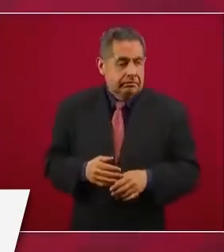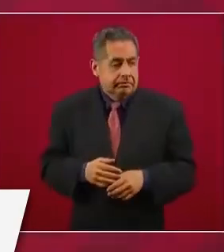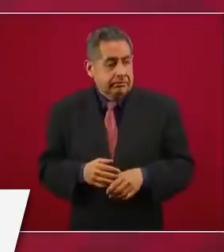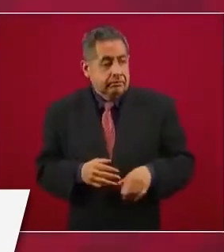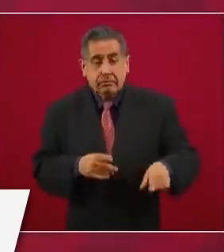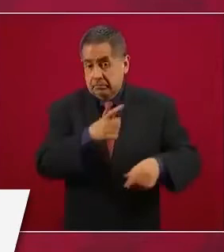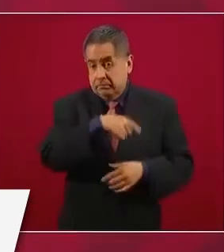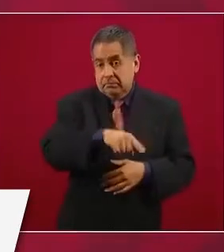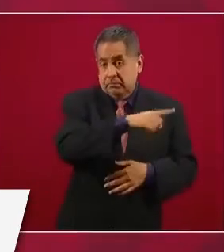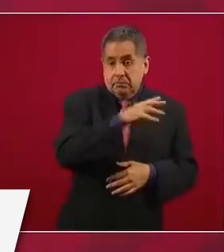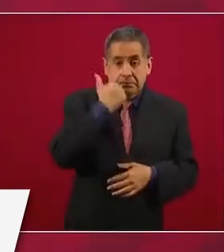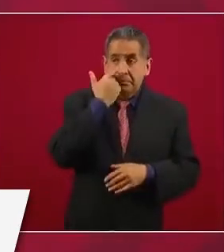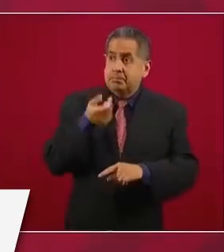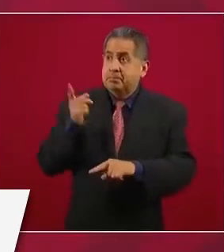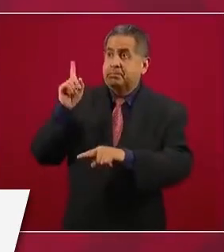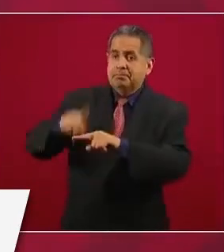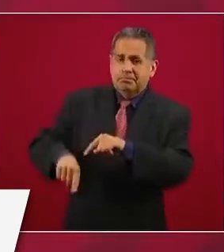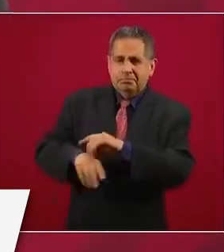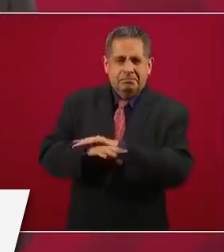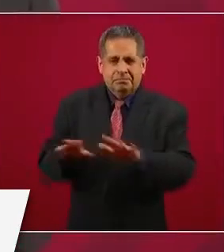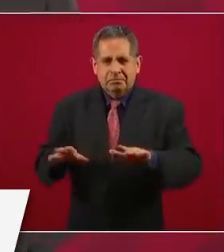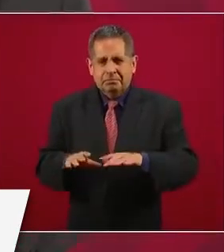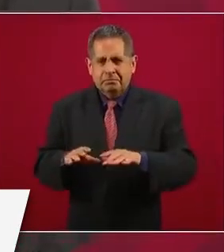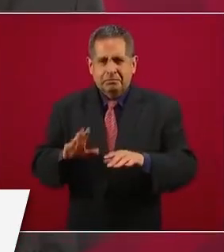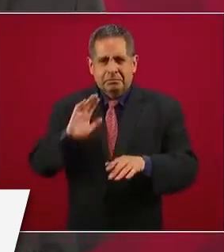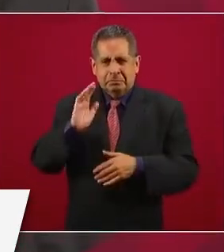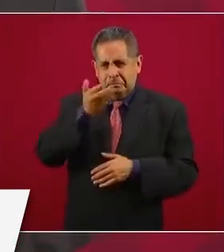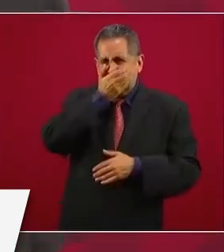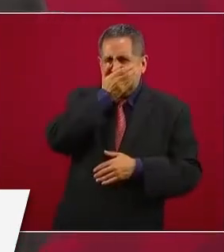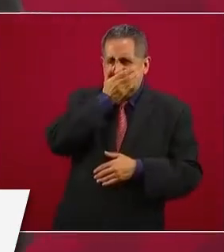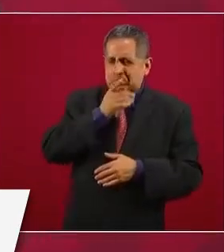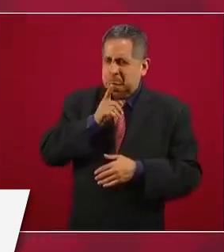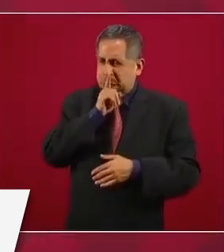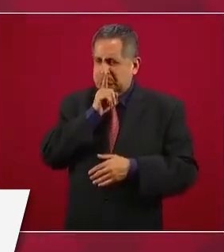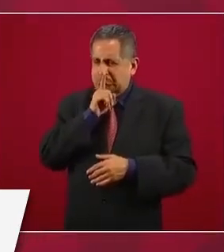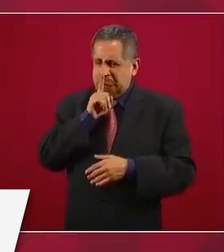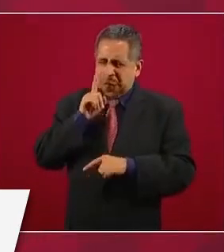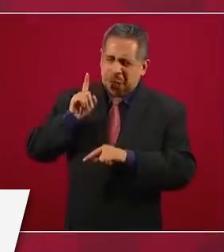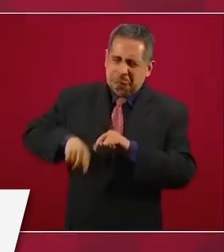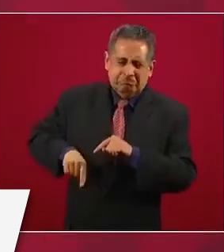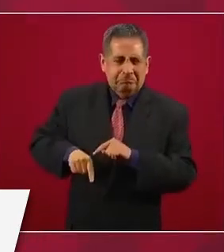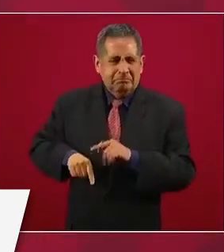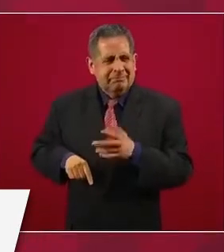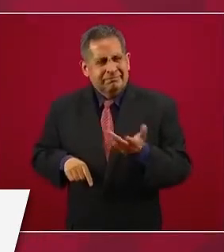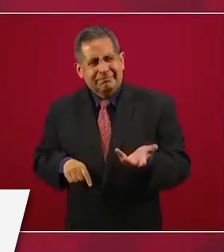Quisieran que nos pusiéramos un tapaboca.